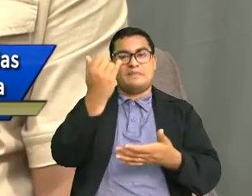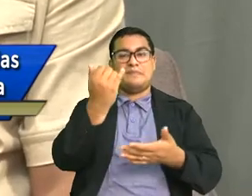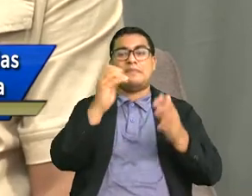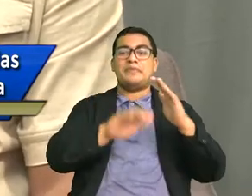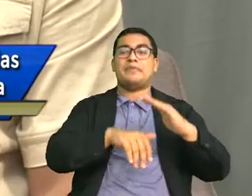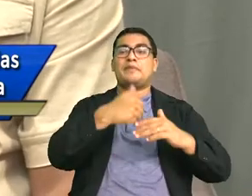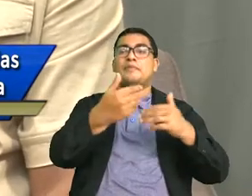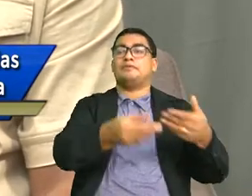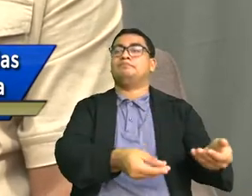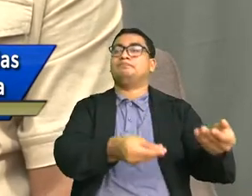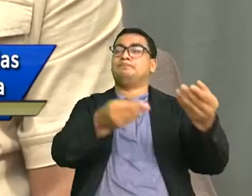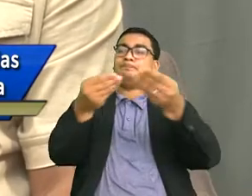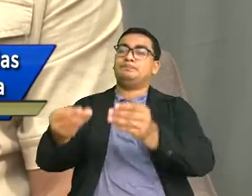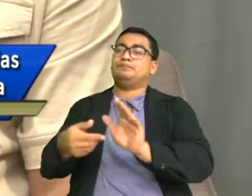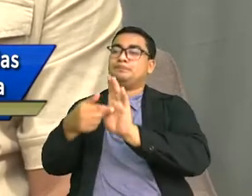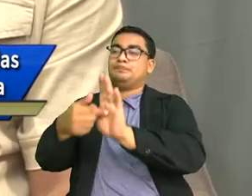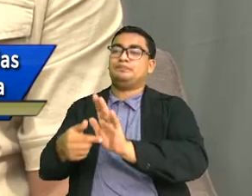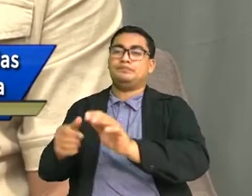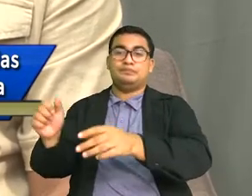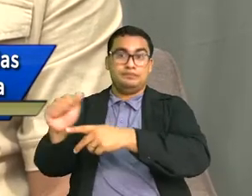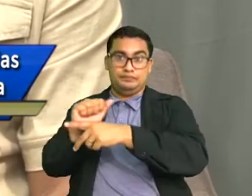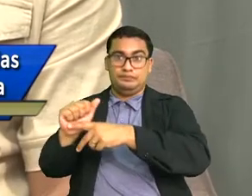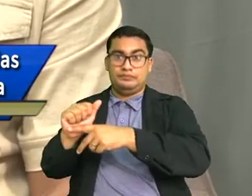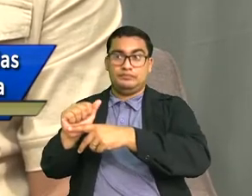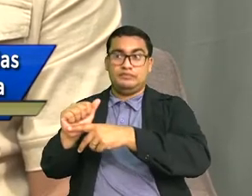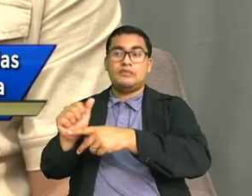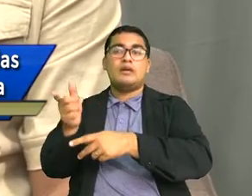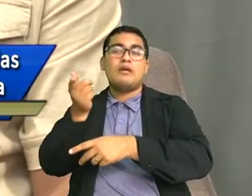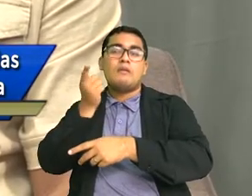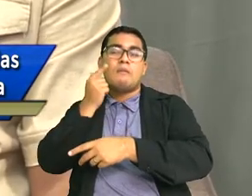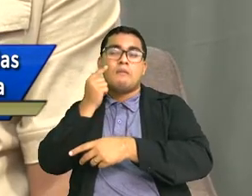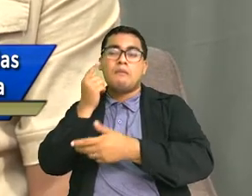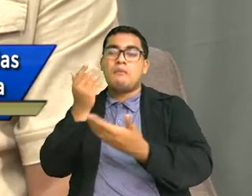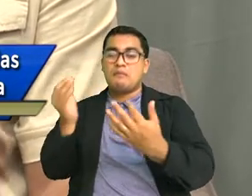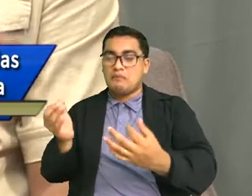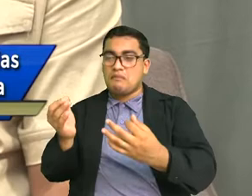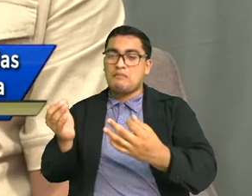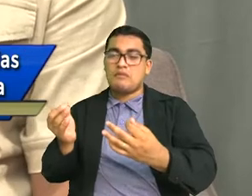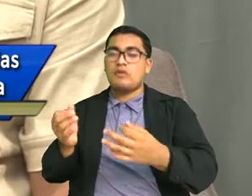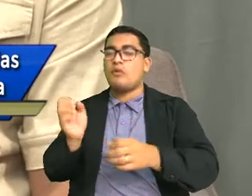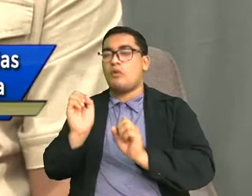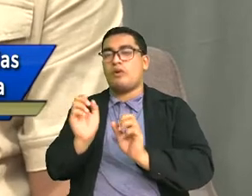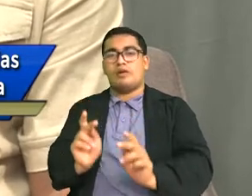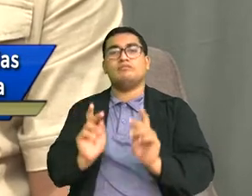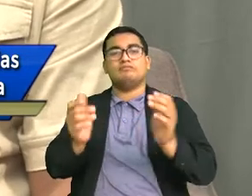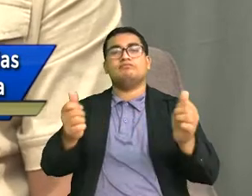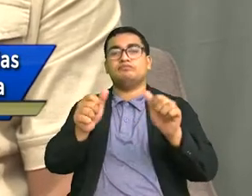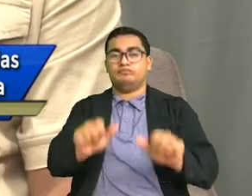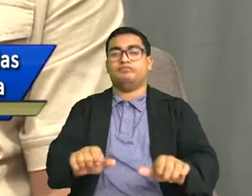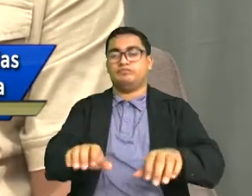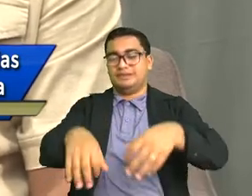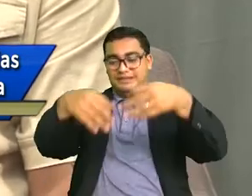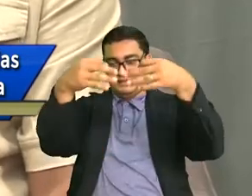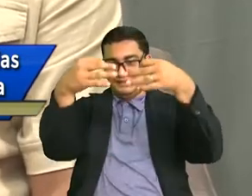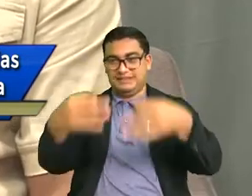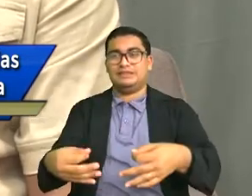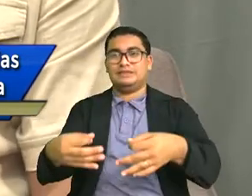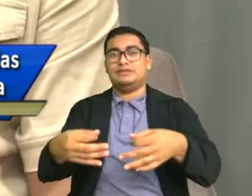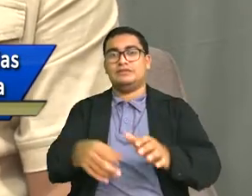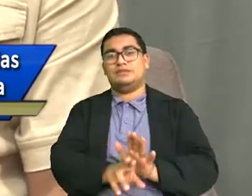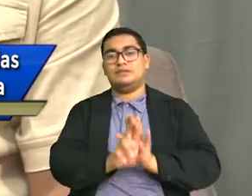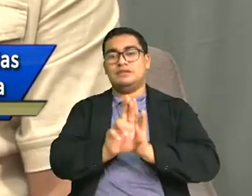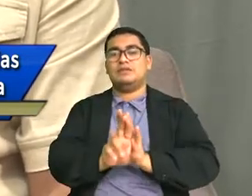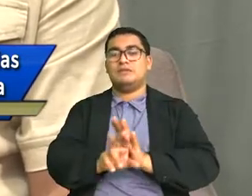y hacemos el proceso de validación en conjunto con las fabriles productores y finalmente cuando ya tenemos resultados que evaluamos